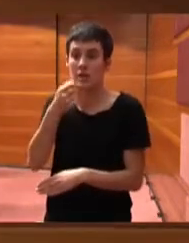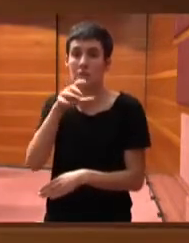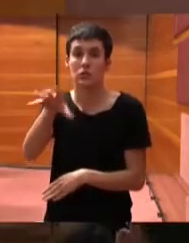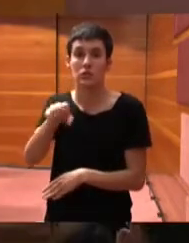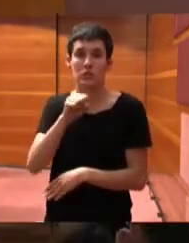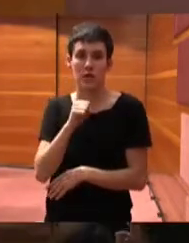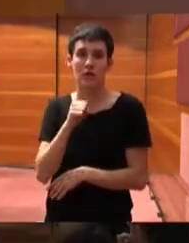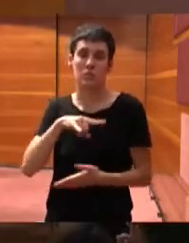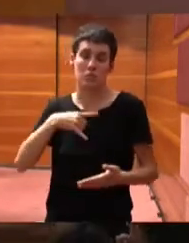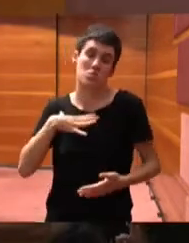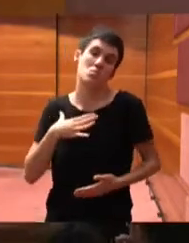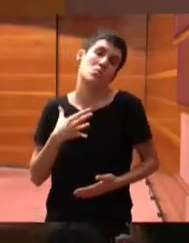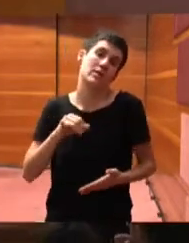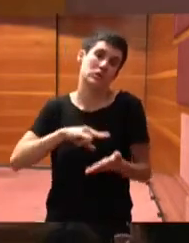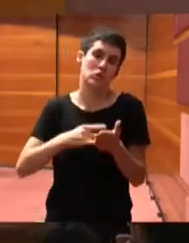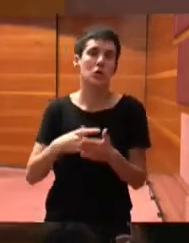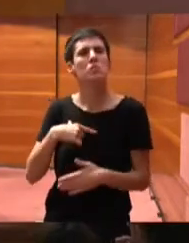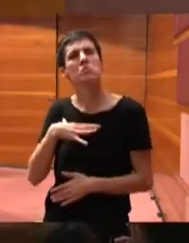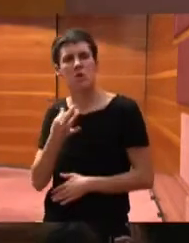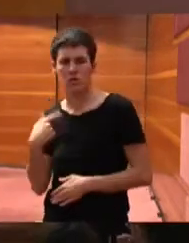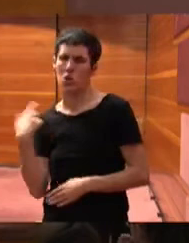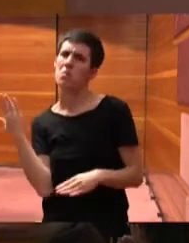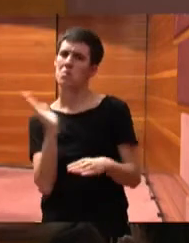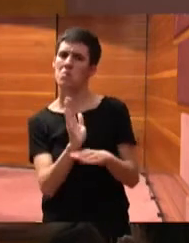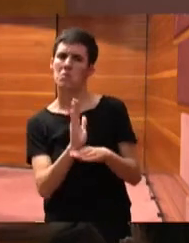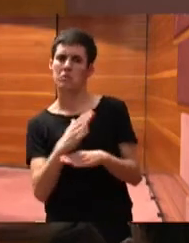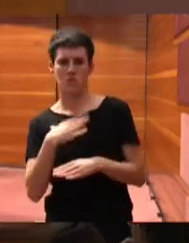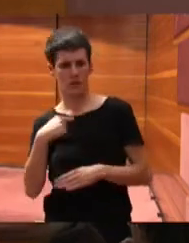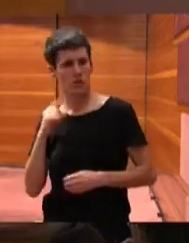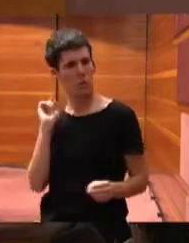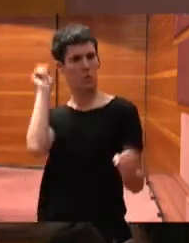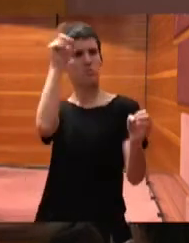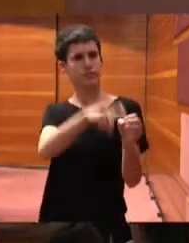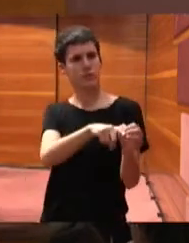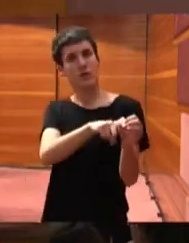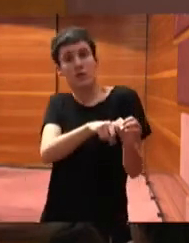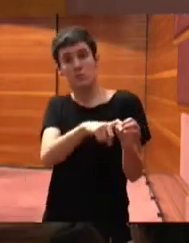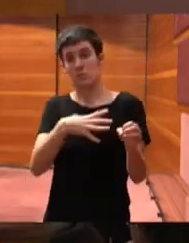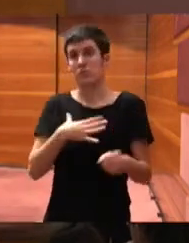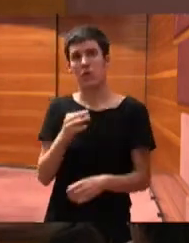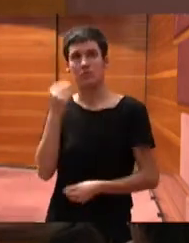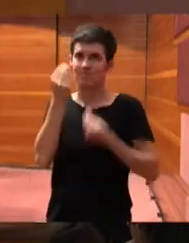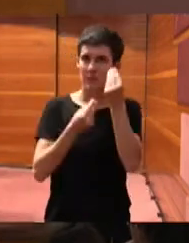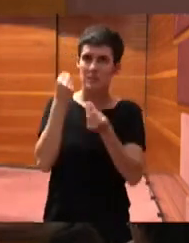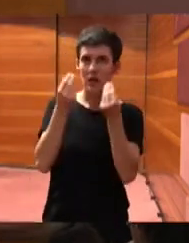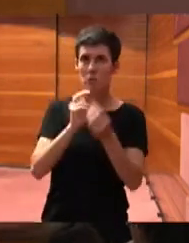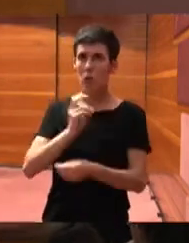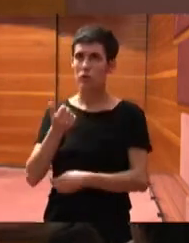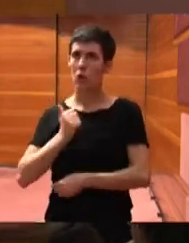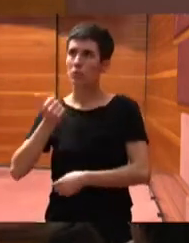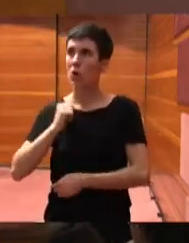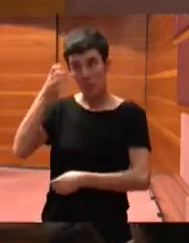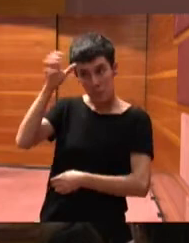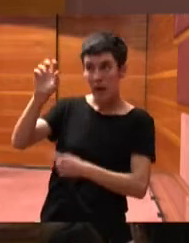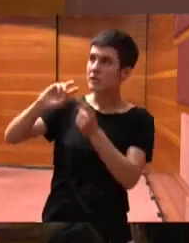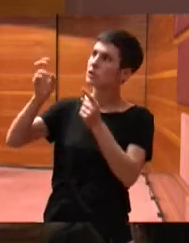solucionaba. Igual puedo sugerírselo, ¿no? Igual me puedo implicar en algo de esto, ¿vale? Igual puedo ver si hay otras opciones en otros países y